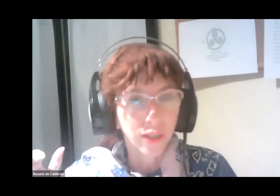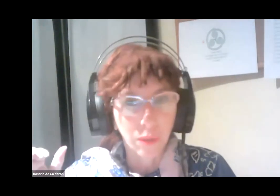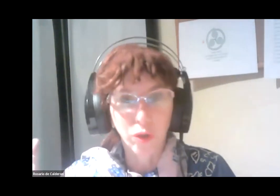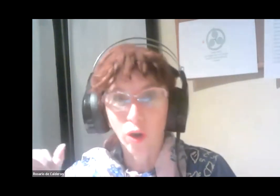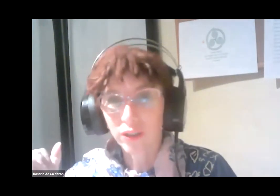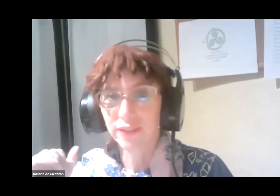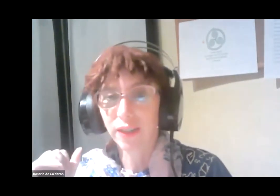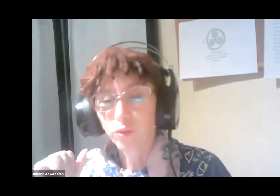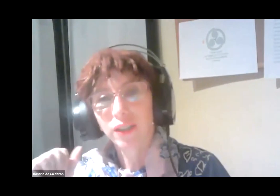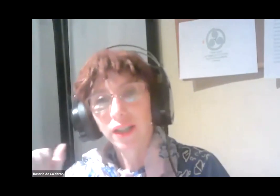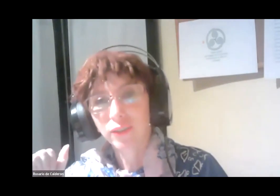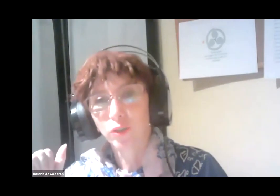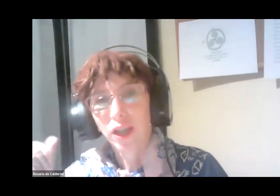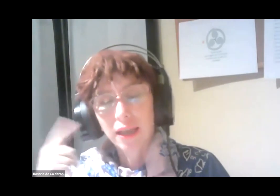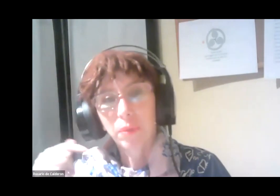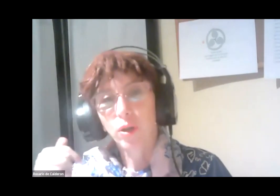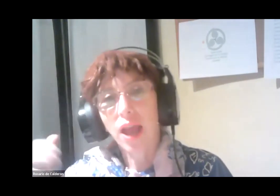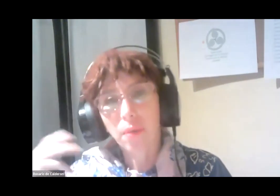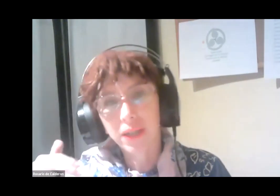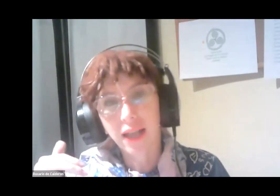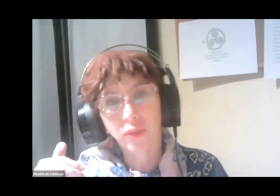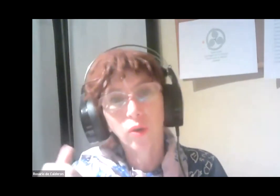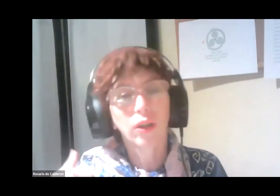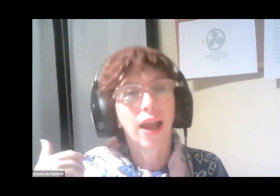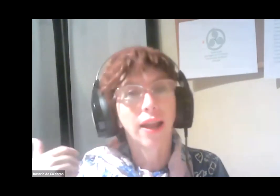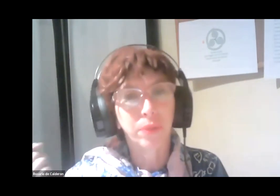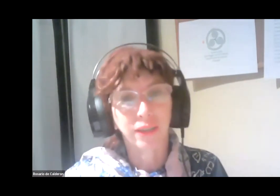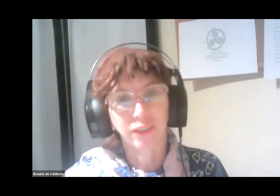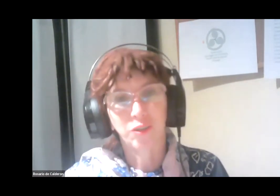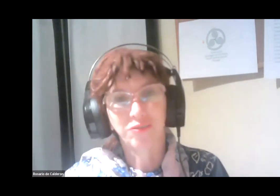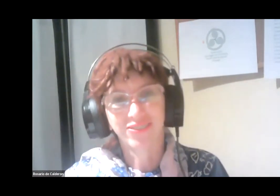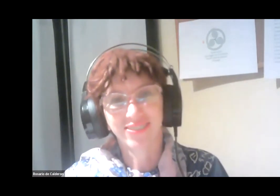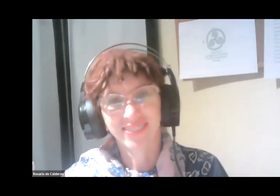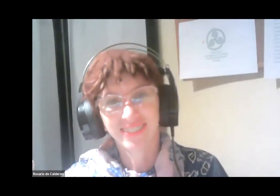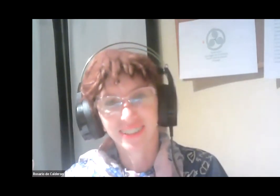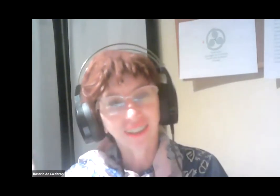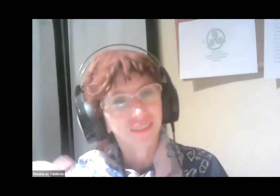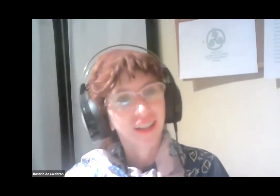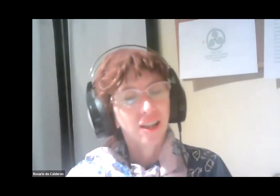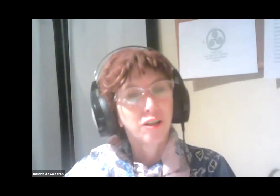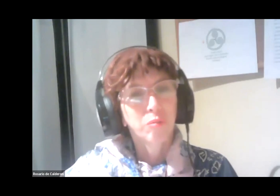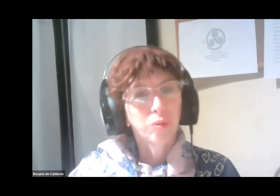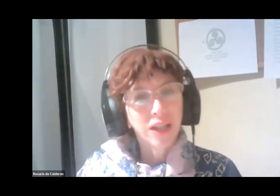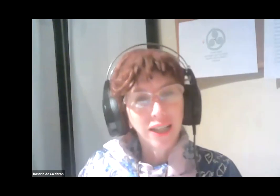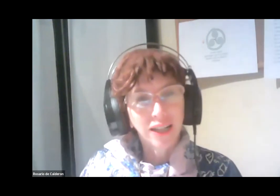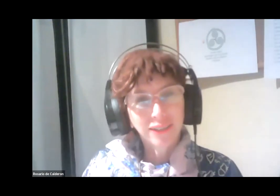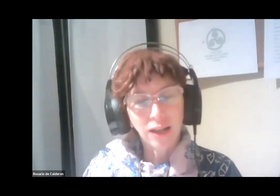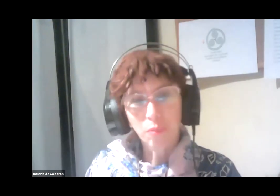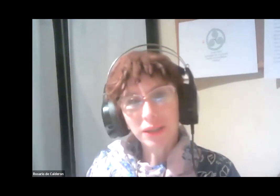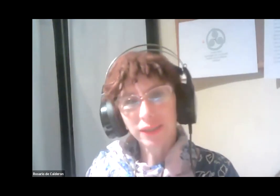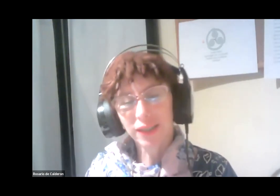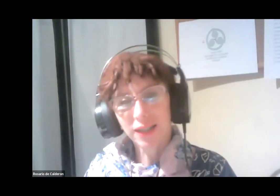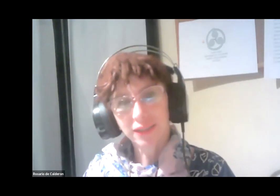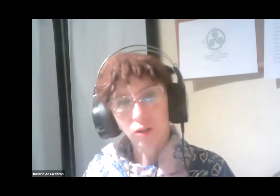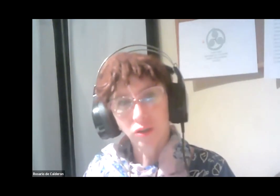hacer otro intercambio de roles estén ustedes listos pero ya aplicando lo que han aprendido muy bien girl is